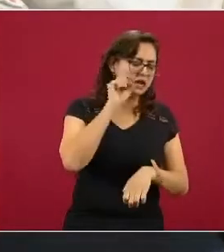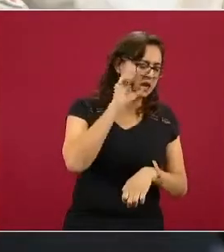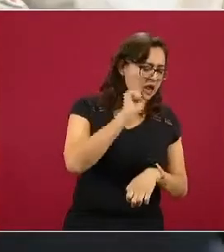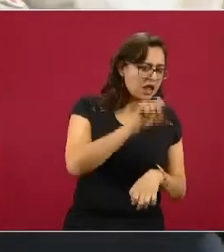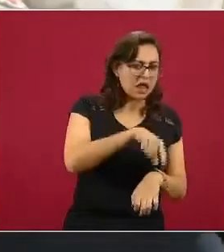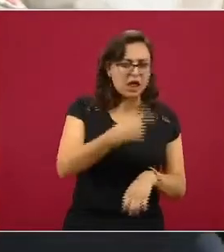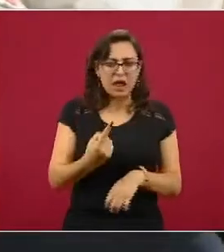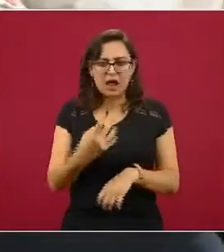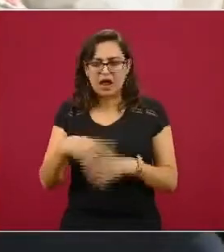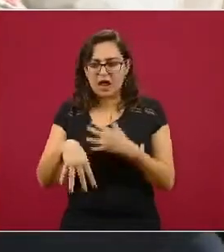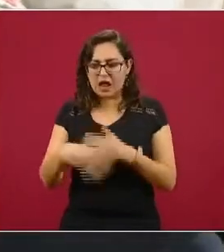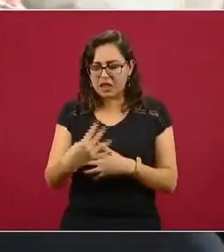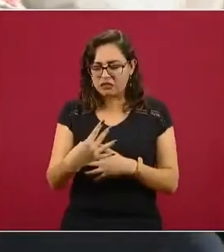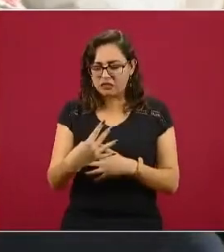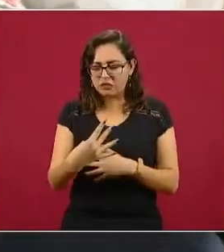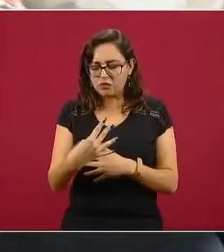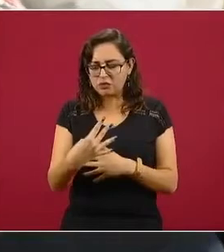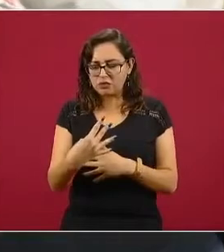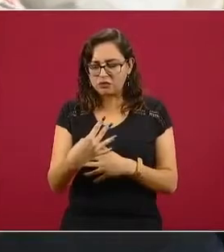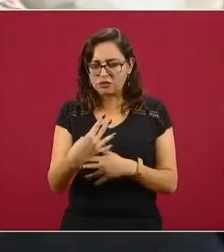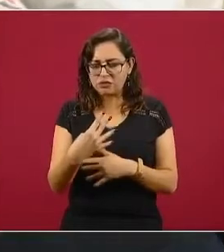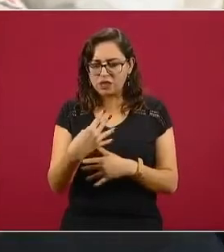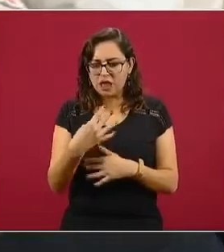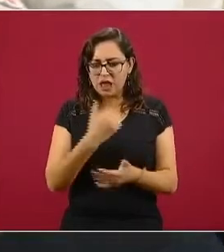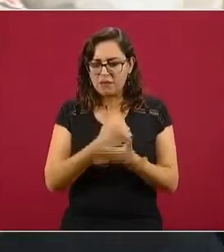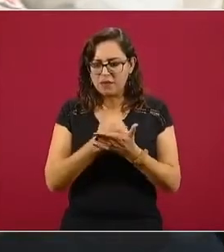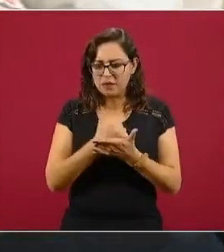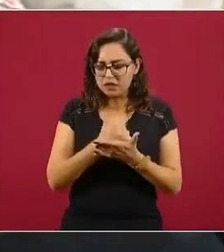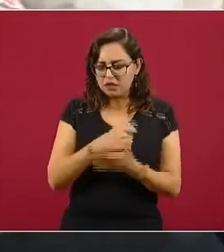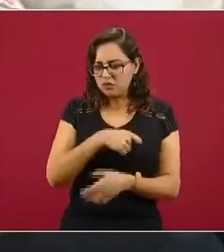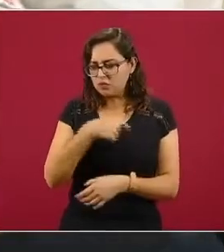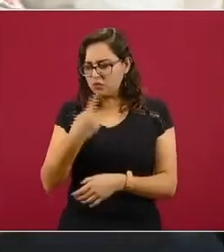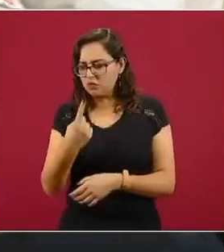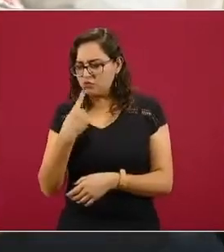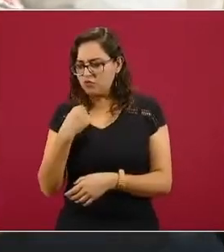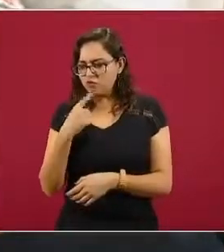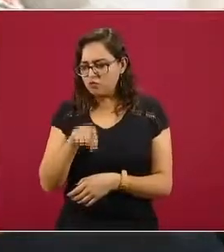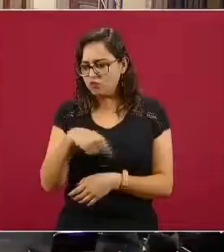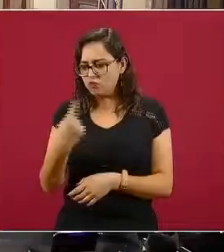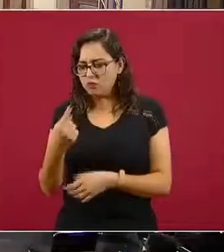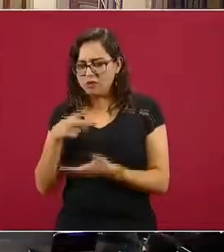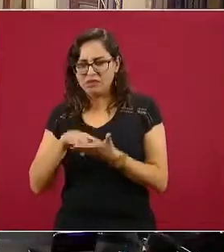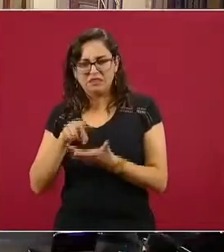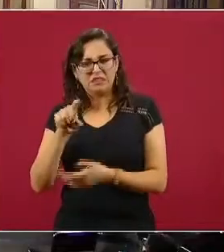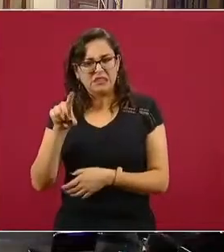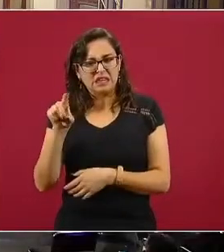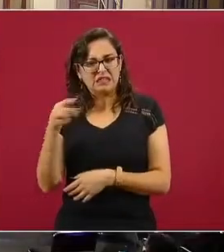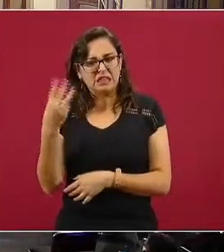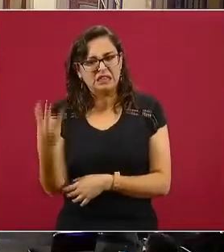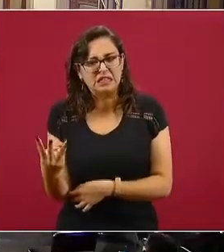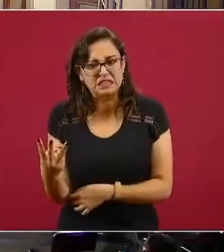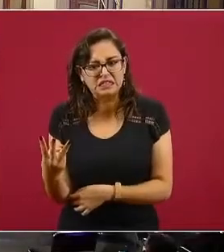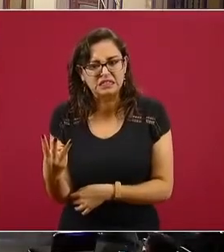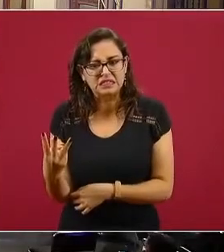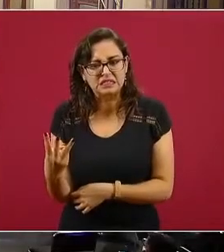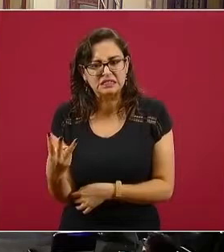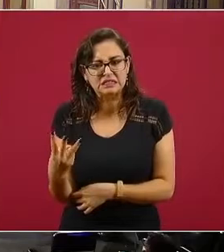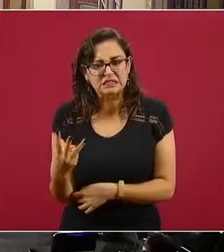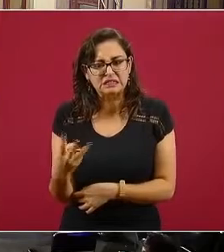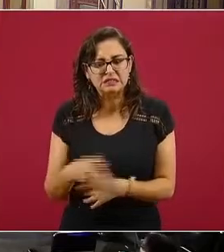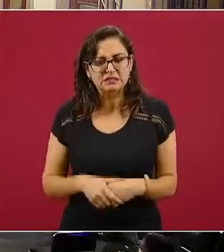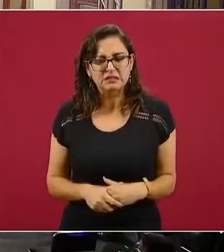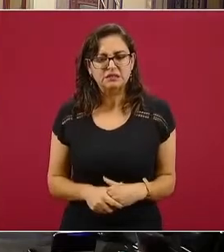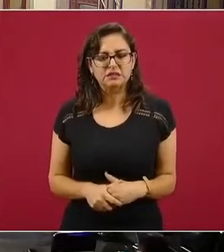rojo y uno en verde, dan 33. ¿Si me puede ayudar con esa cifra? Muchas gracias. A